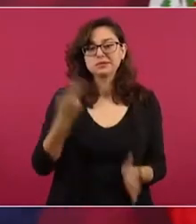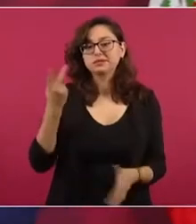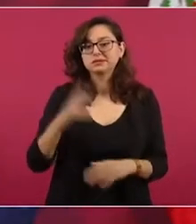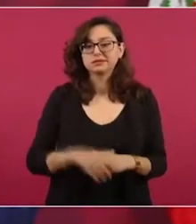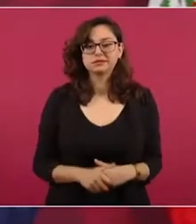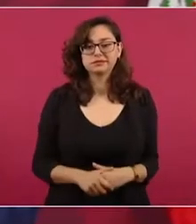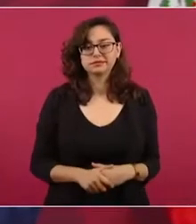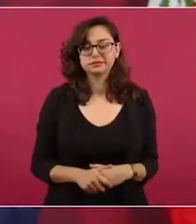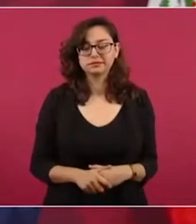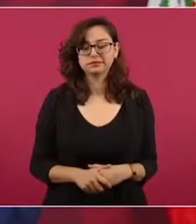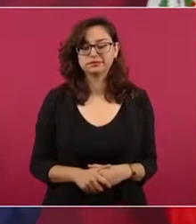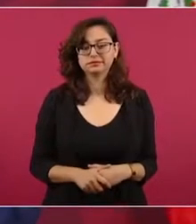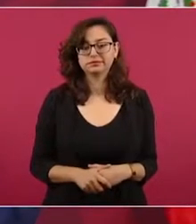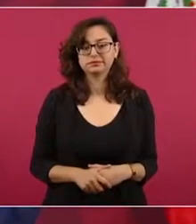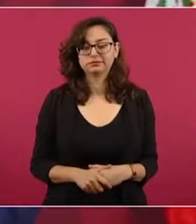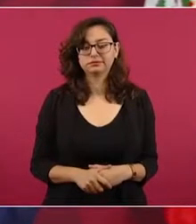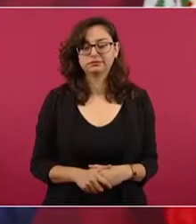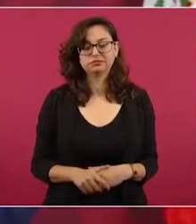triunfar.